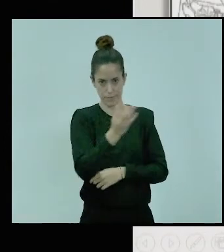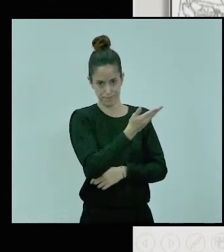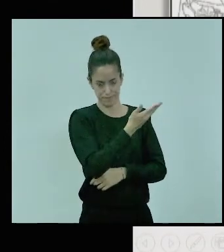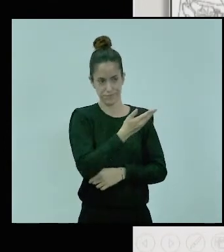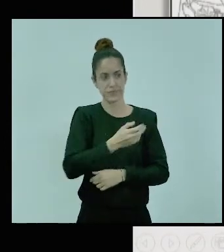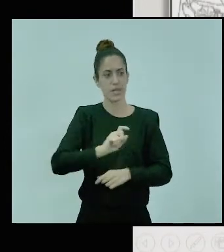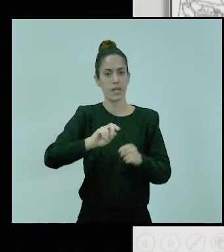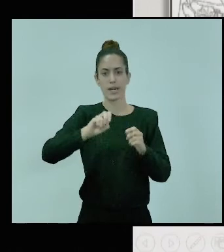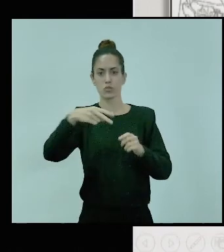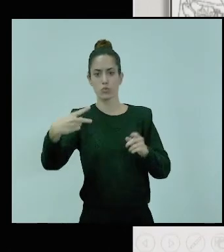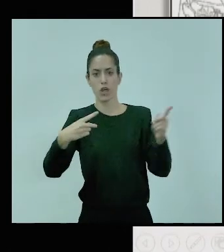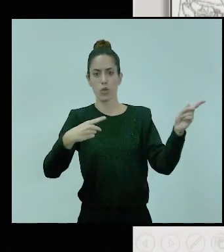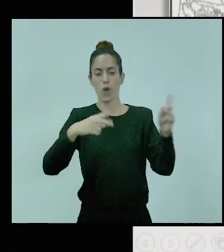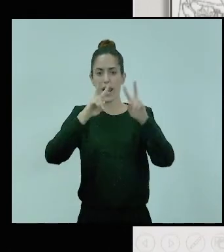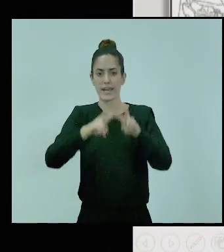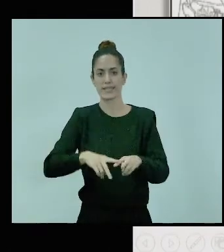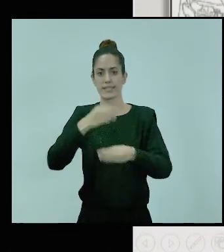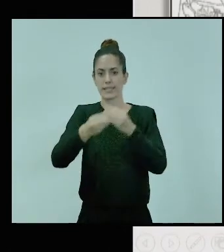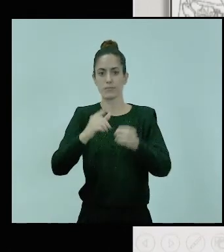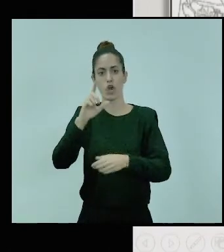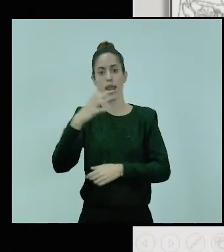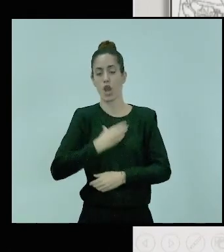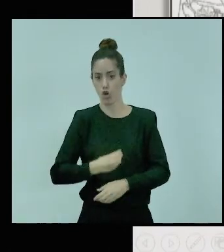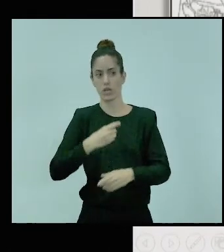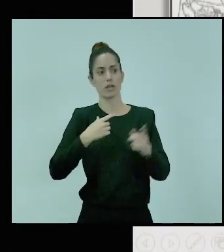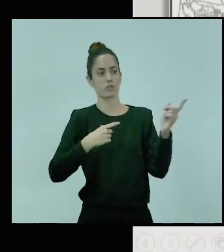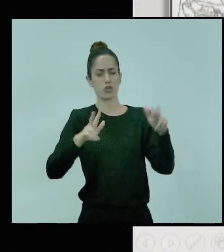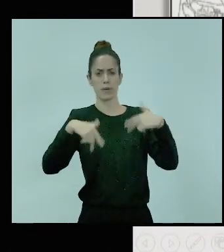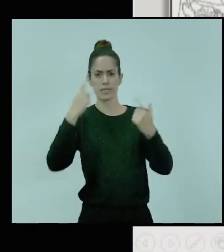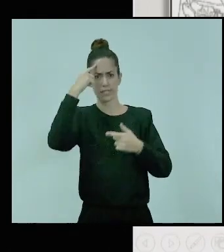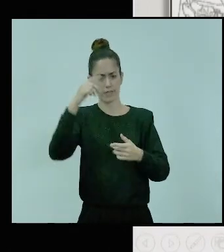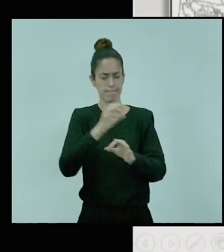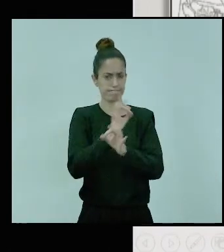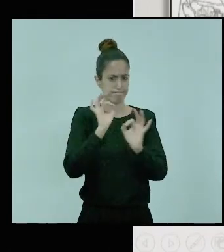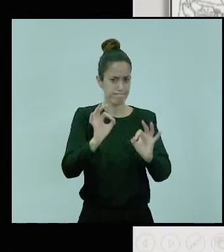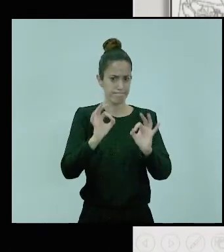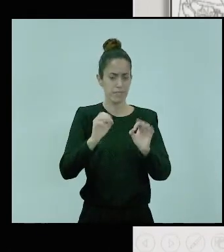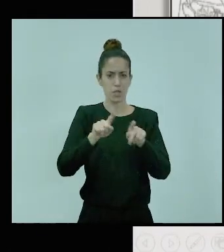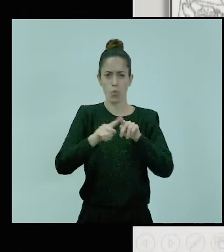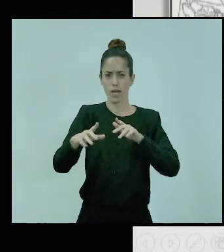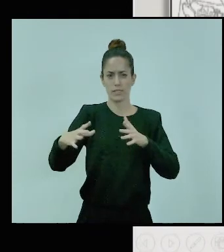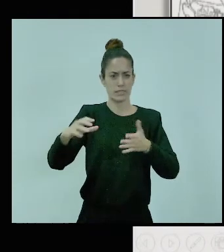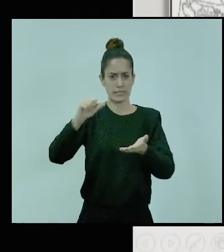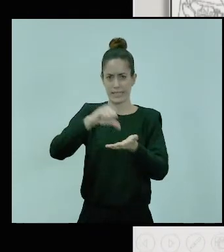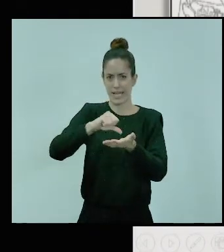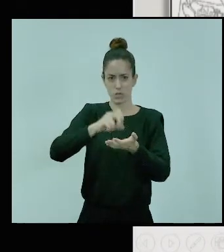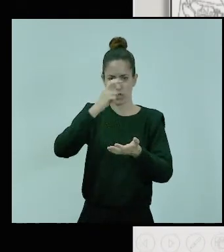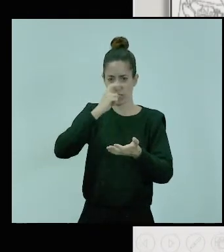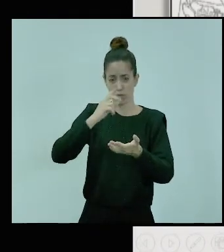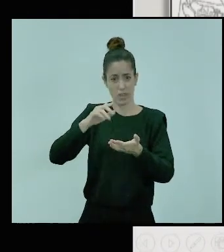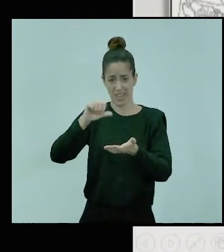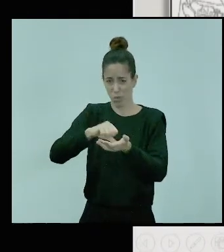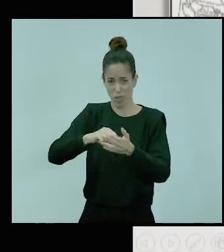Este es el resultado de los análisis que hicimos en Lorca, lo que nos permite saber exactamente cómo vibró todo el casco antiguo de la ciudad de